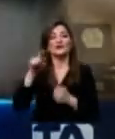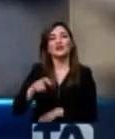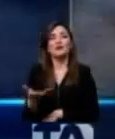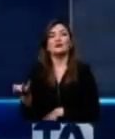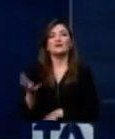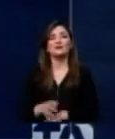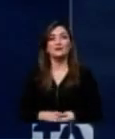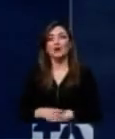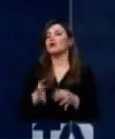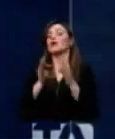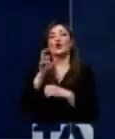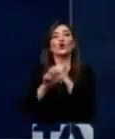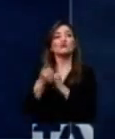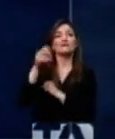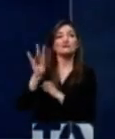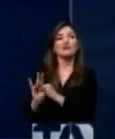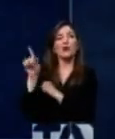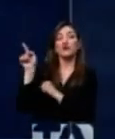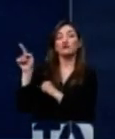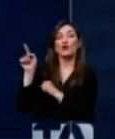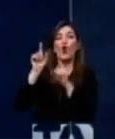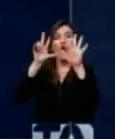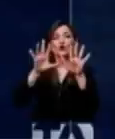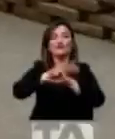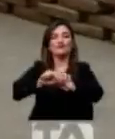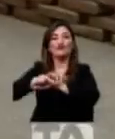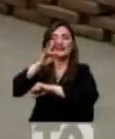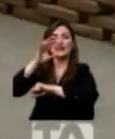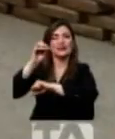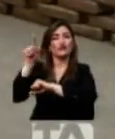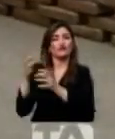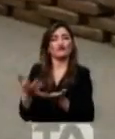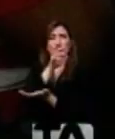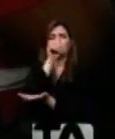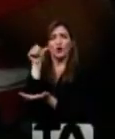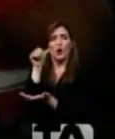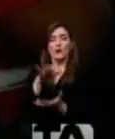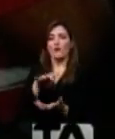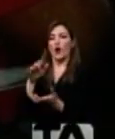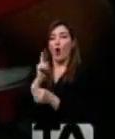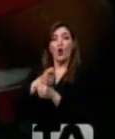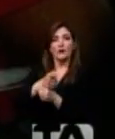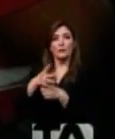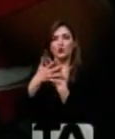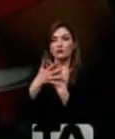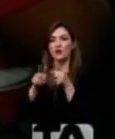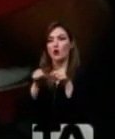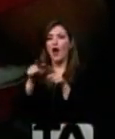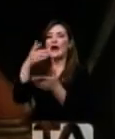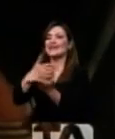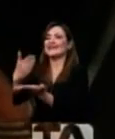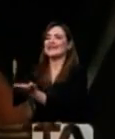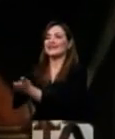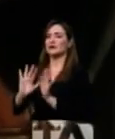febrero de 2017 operativo península 8 detenido 700 kilos de droga retienen la orden de prisión en contra de algunos de los detenidos